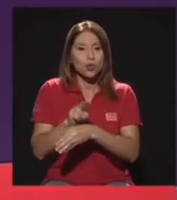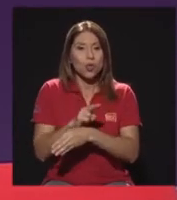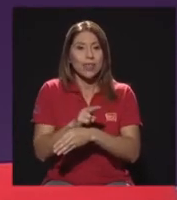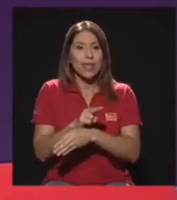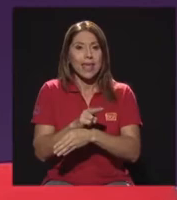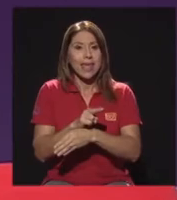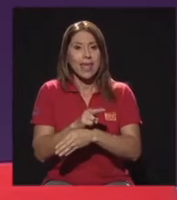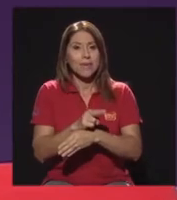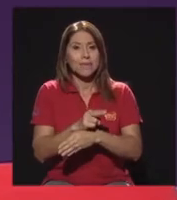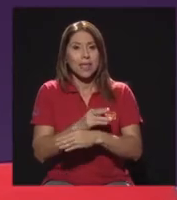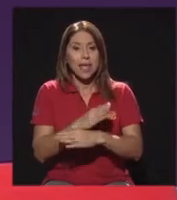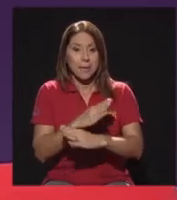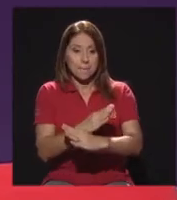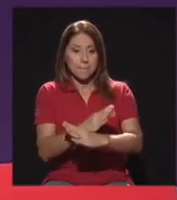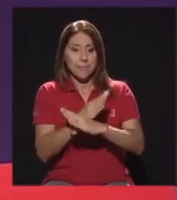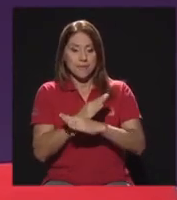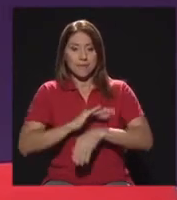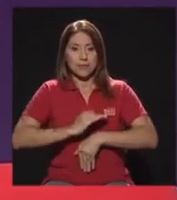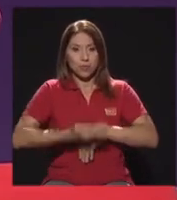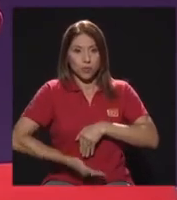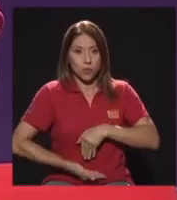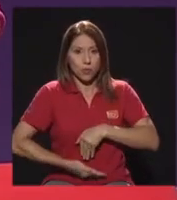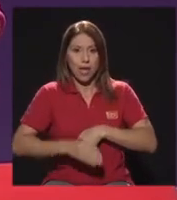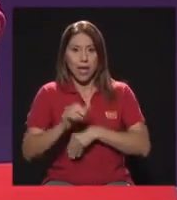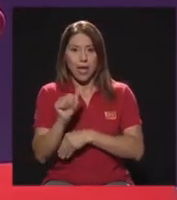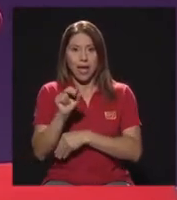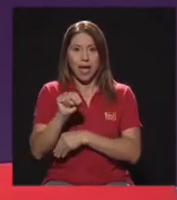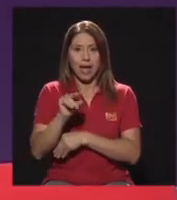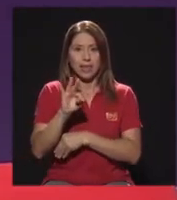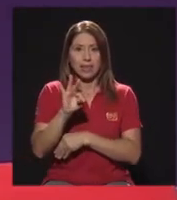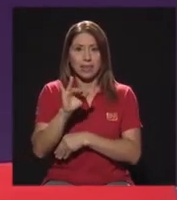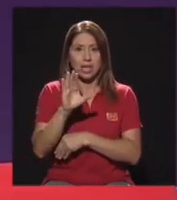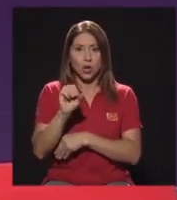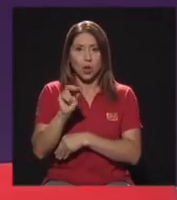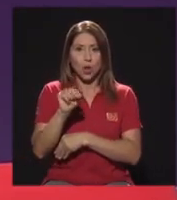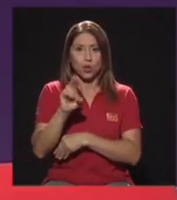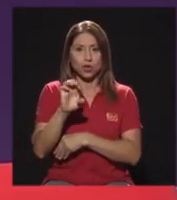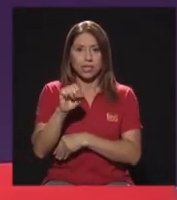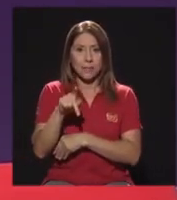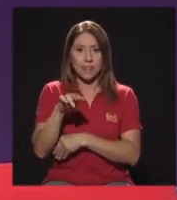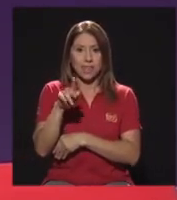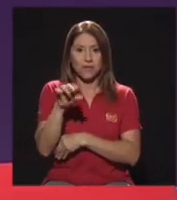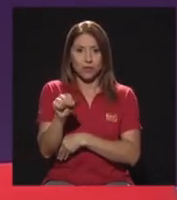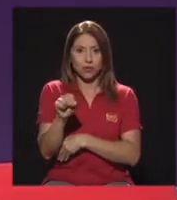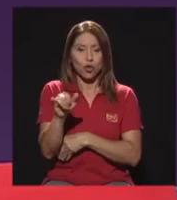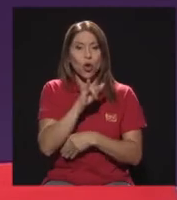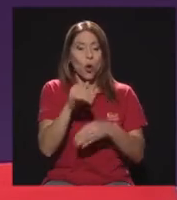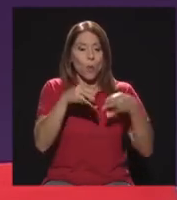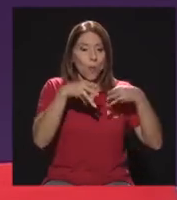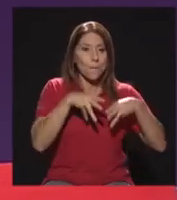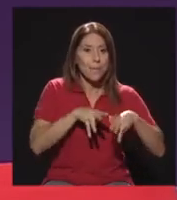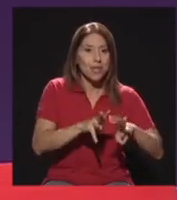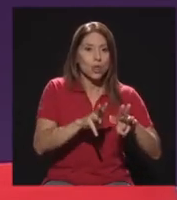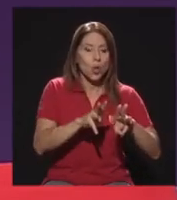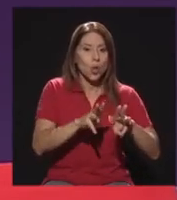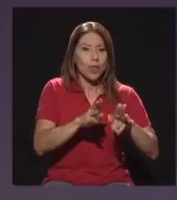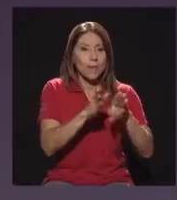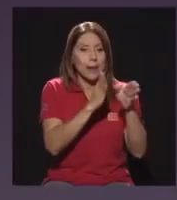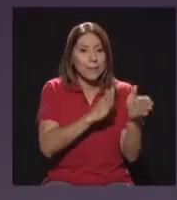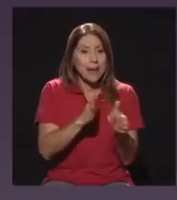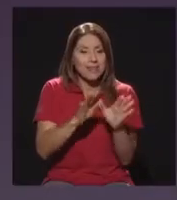y la difusión de dispositivos para como método planificación familiar en lugar del método billings